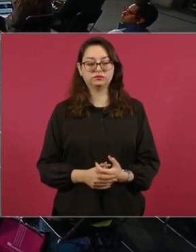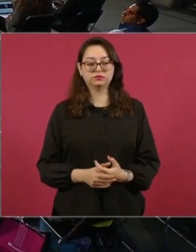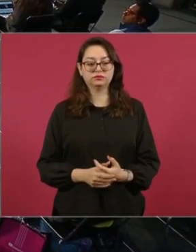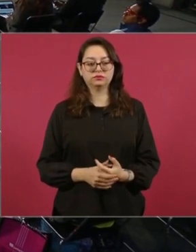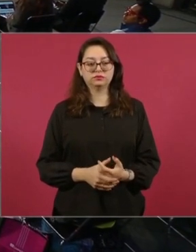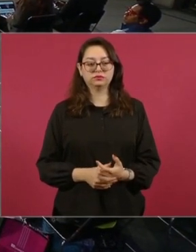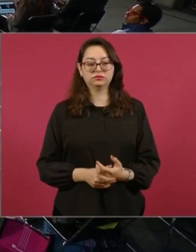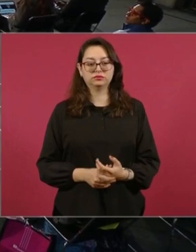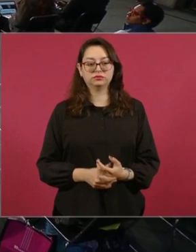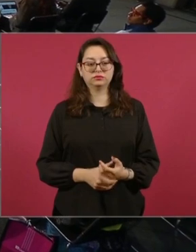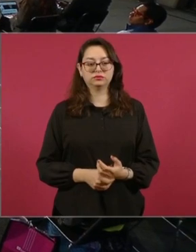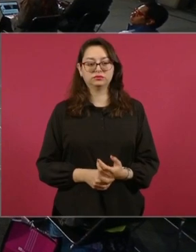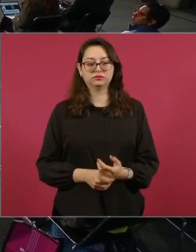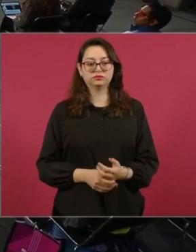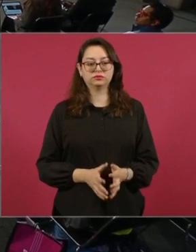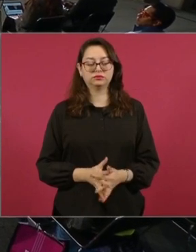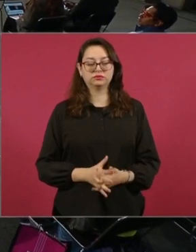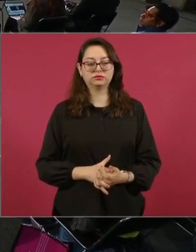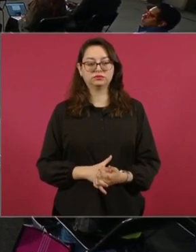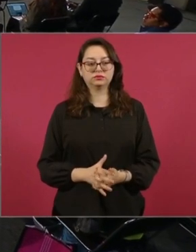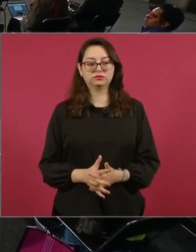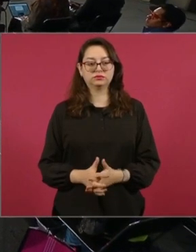Sí.